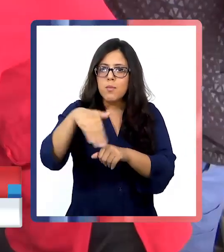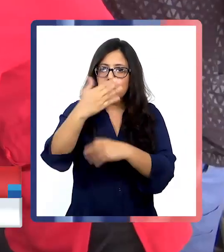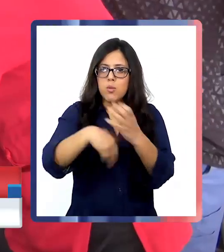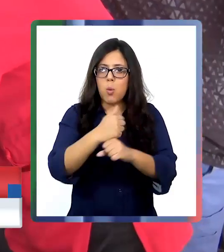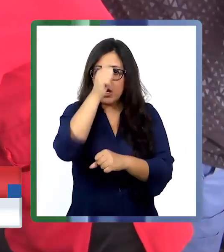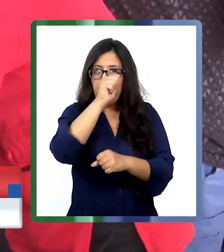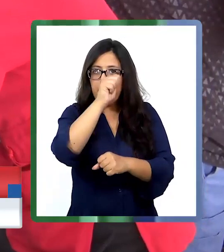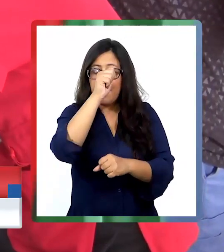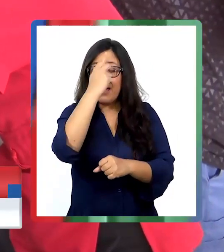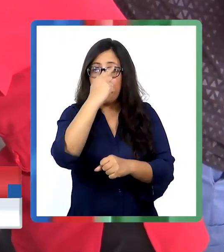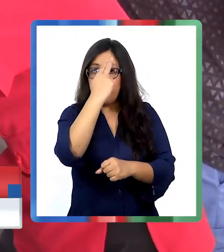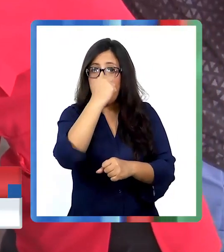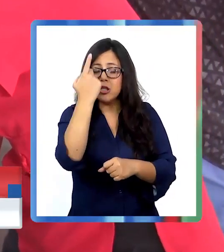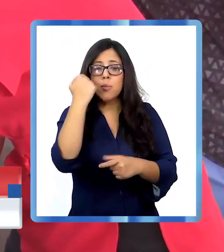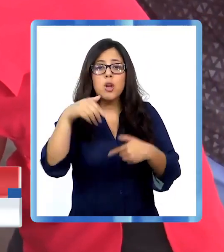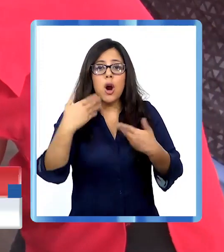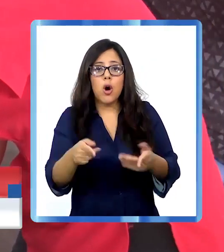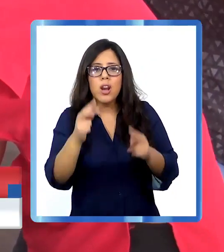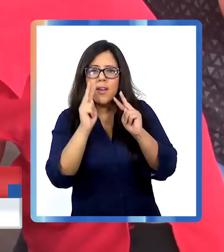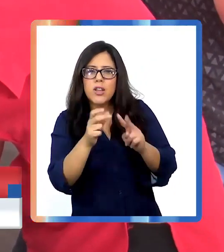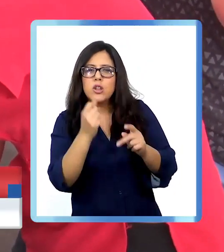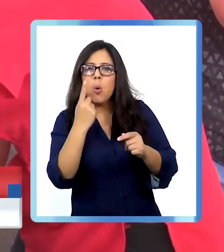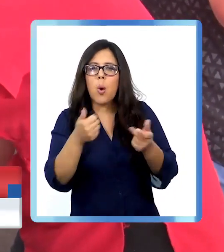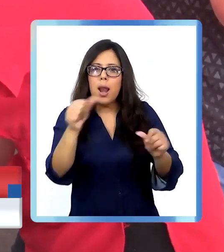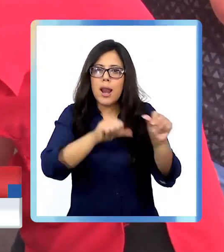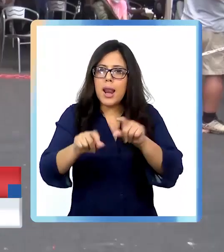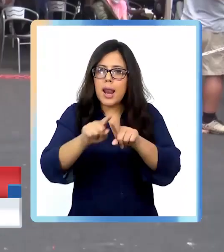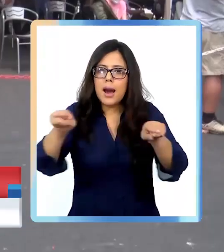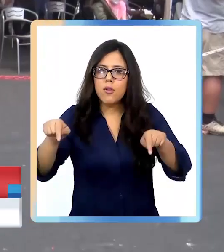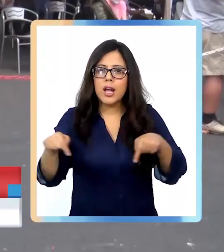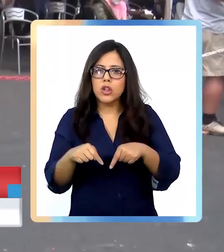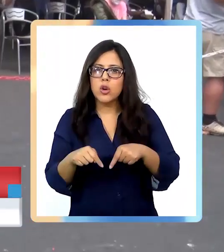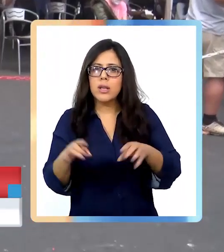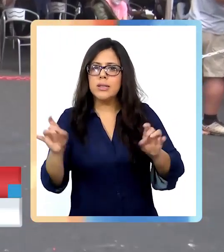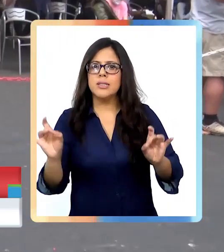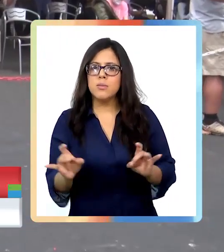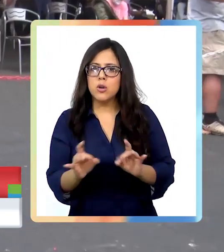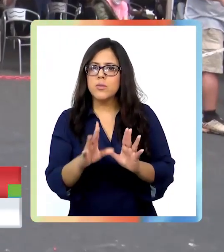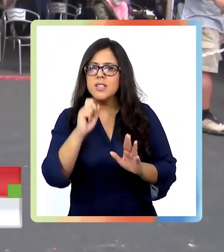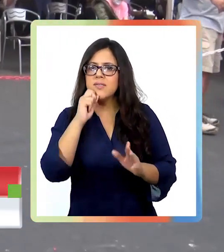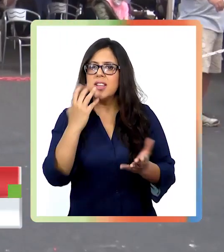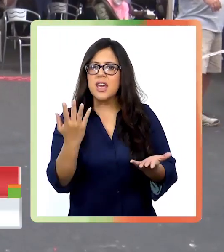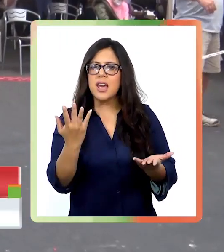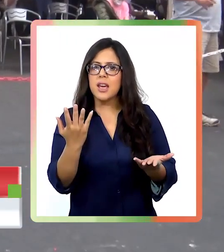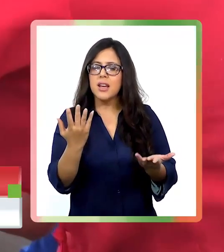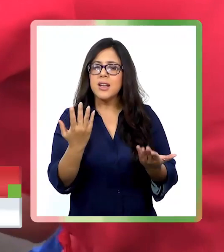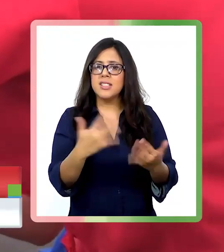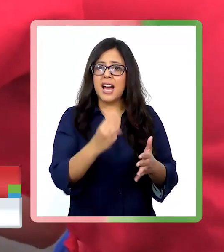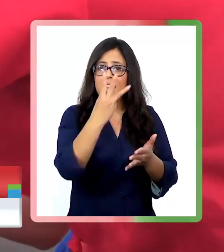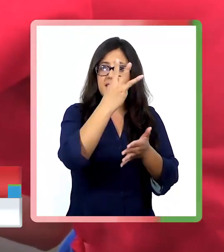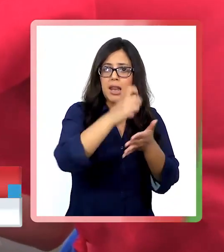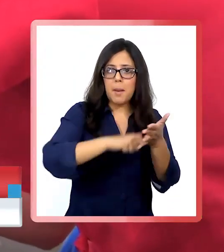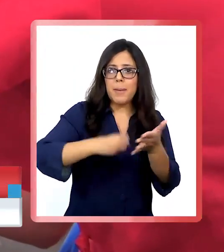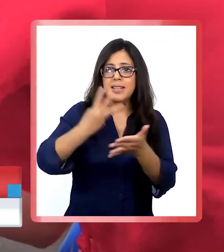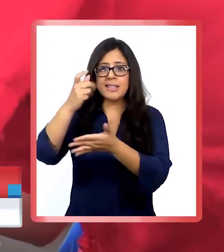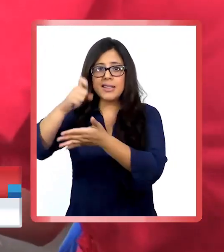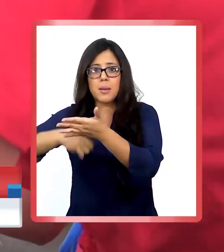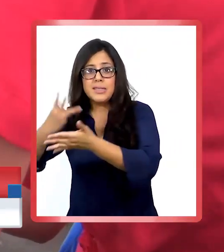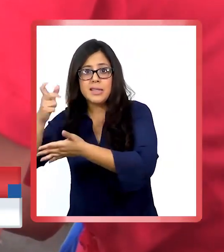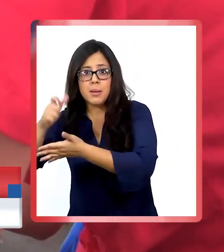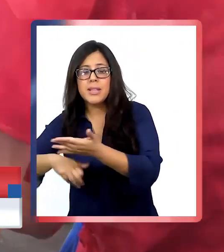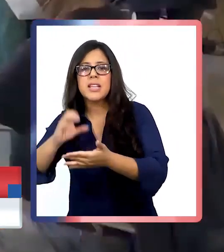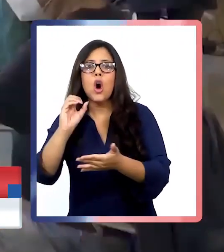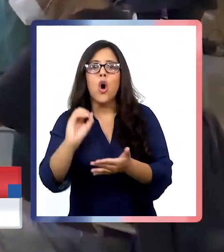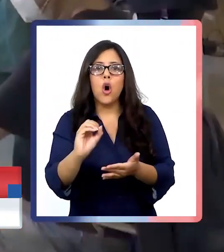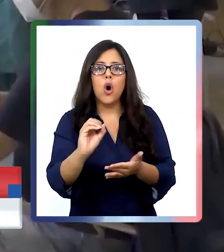marzo. Por ahora, están analizando qué laboratorio y si la aplicación será semestral o anual.